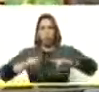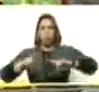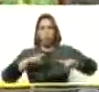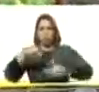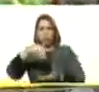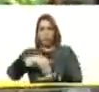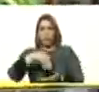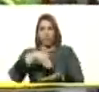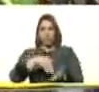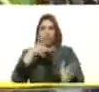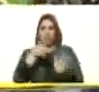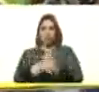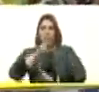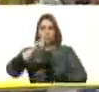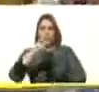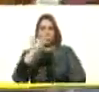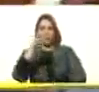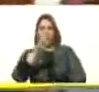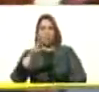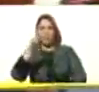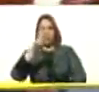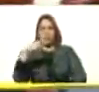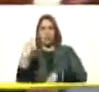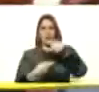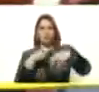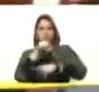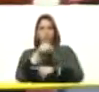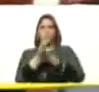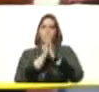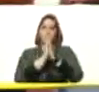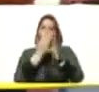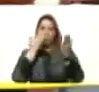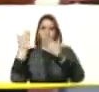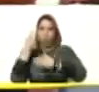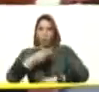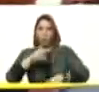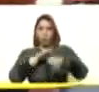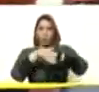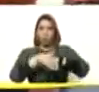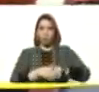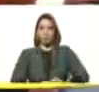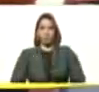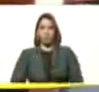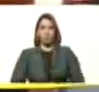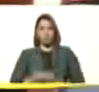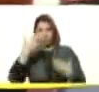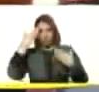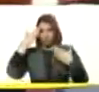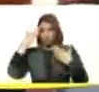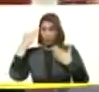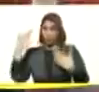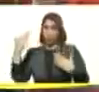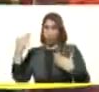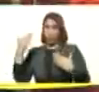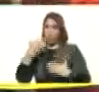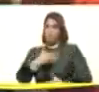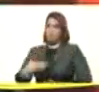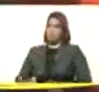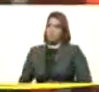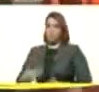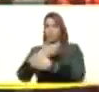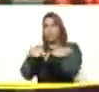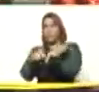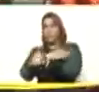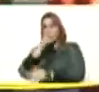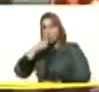Miranda sobre la tercera R de revolucionar. Por favor, Héctor Rodríguez. Saludos, presidente. Un abrazo para usted, para todo